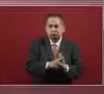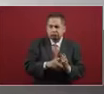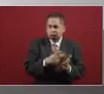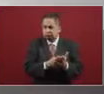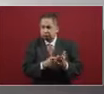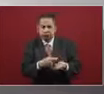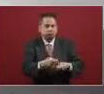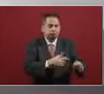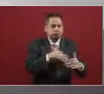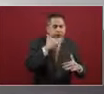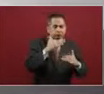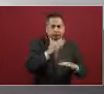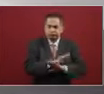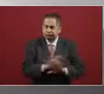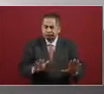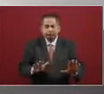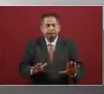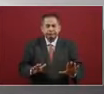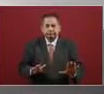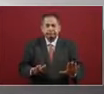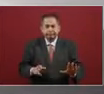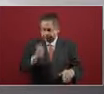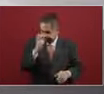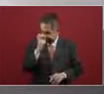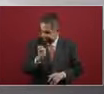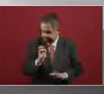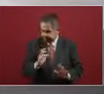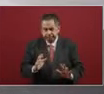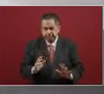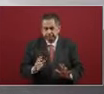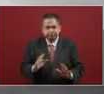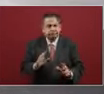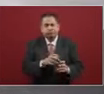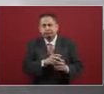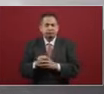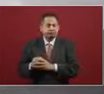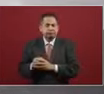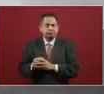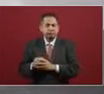las plazas. Eso